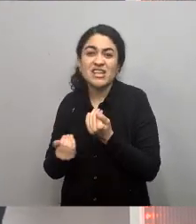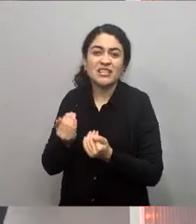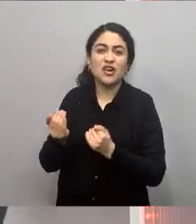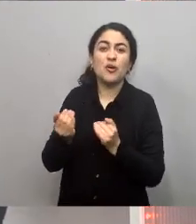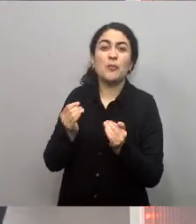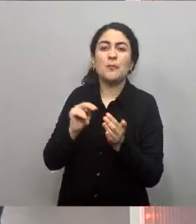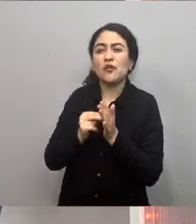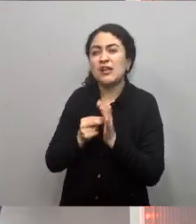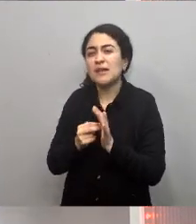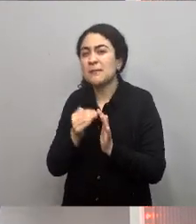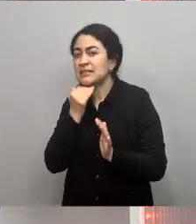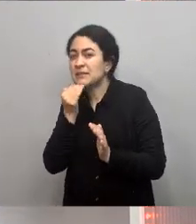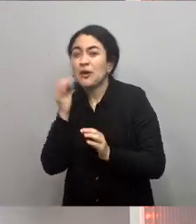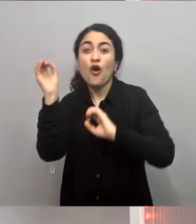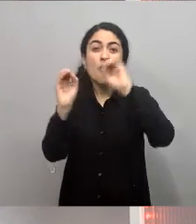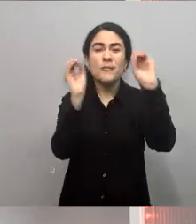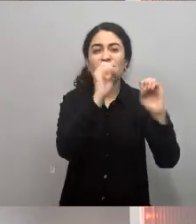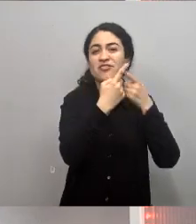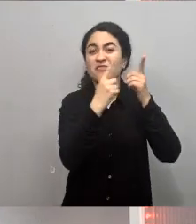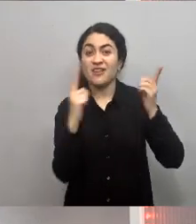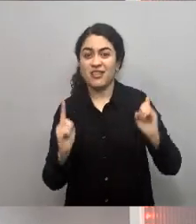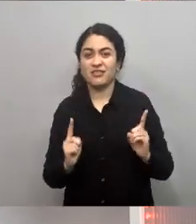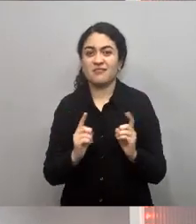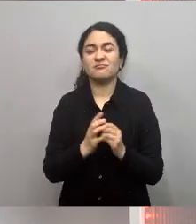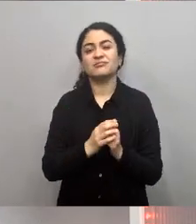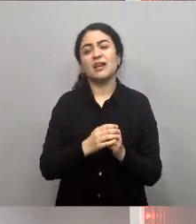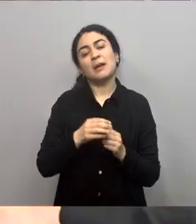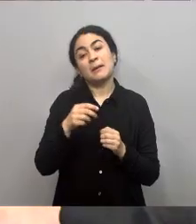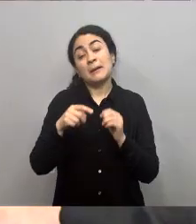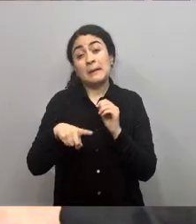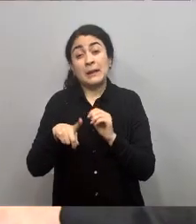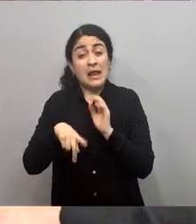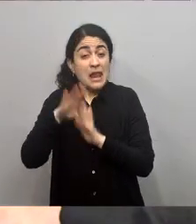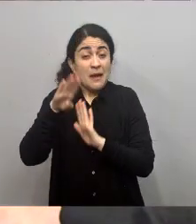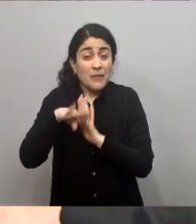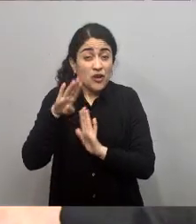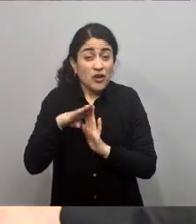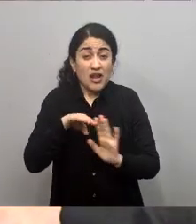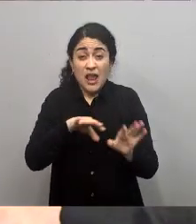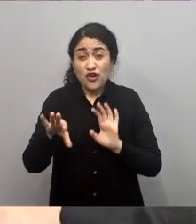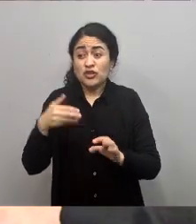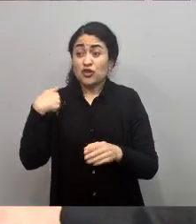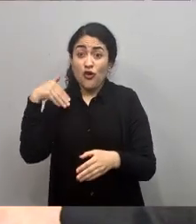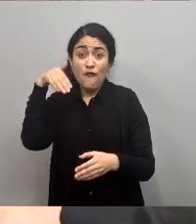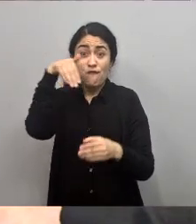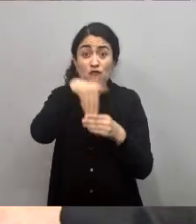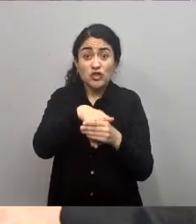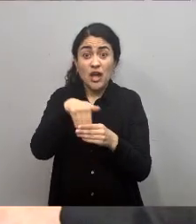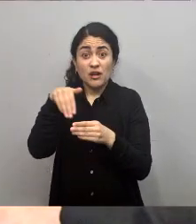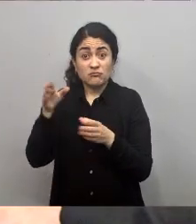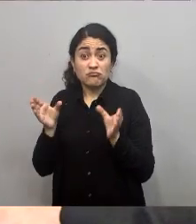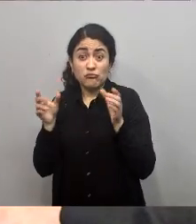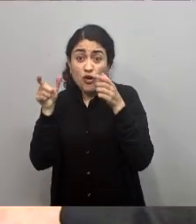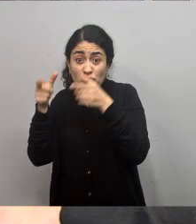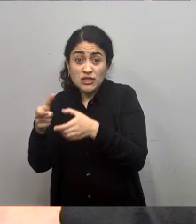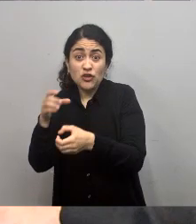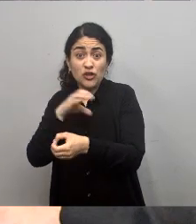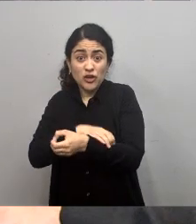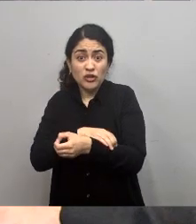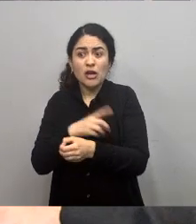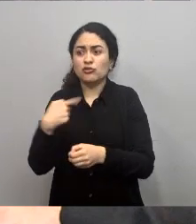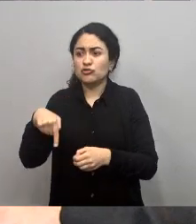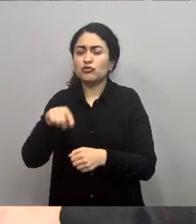hay puntos de opinión diferentes. Así es, pero la gran mayoría de las cosas que hemos ido votando en el Consejo Regional los hemos